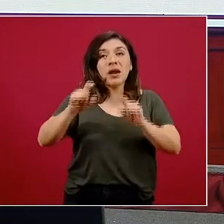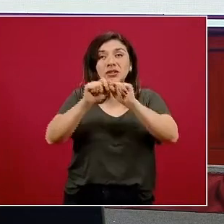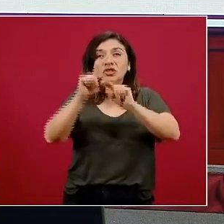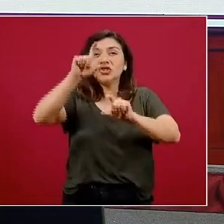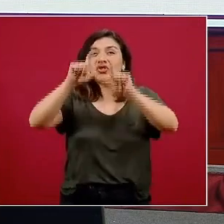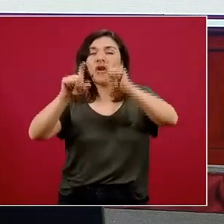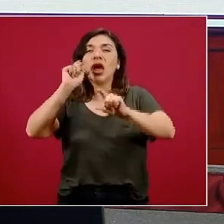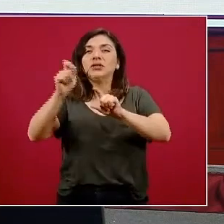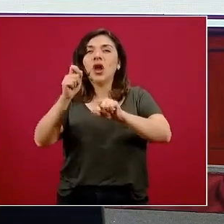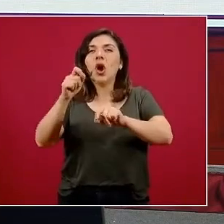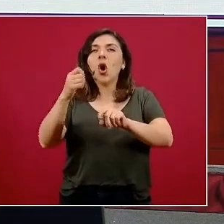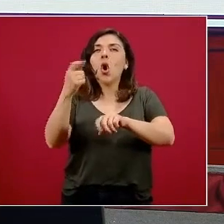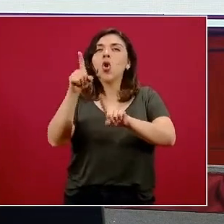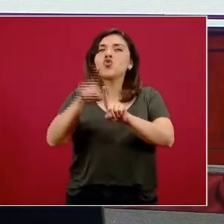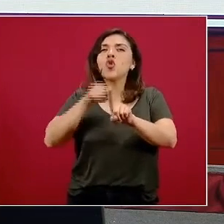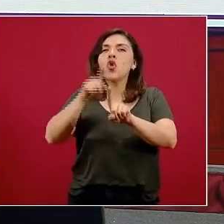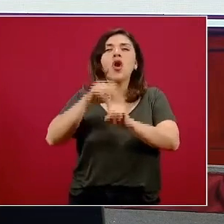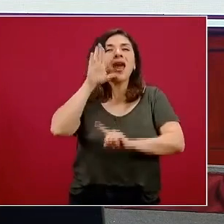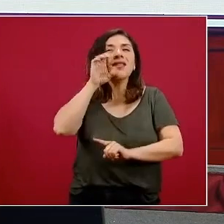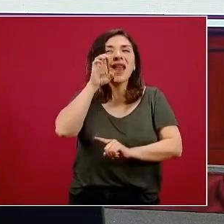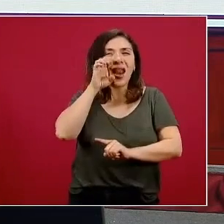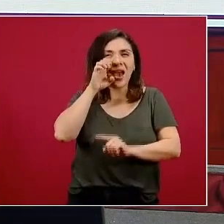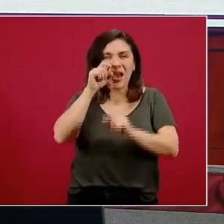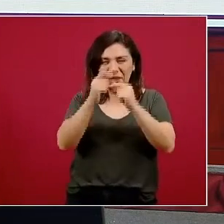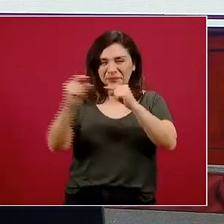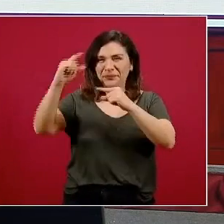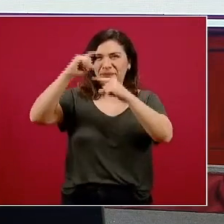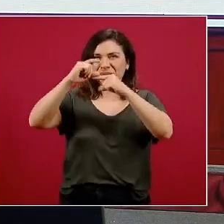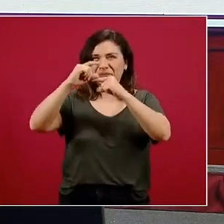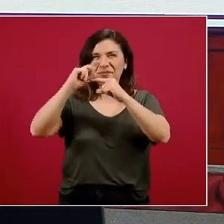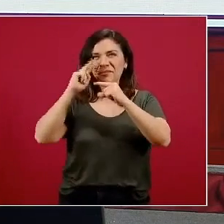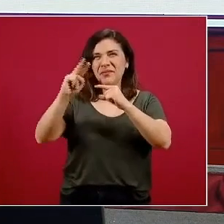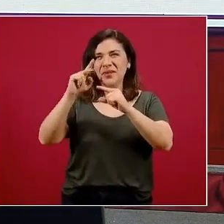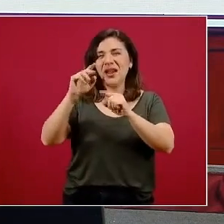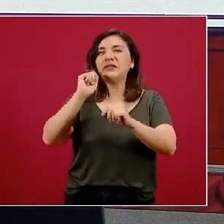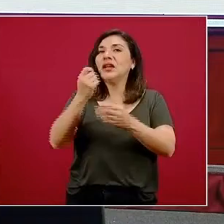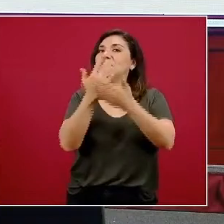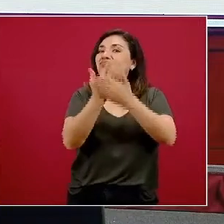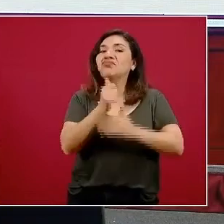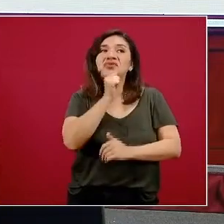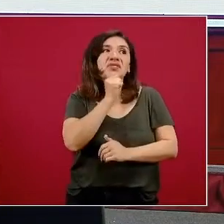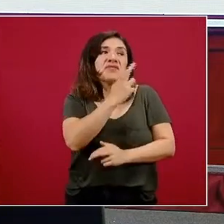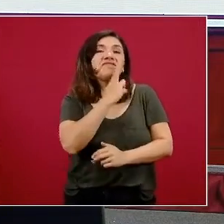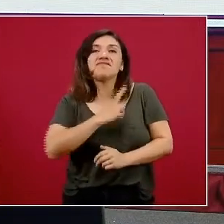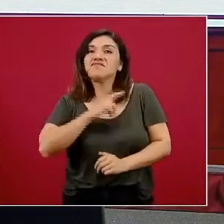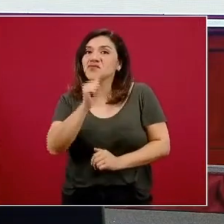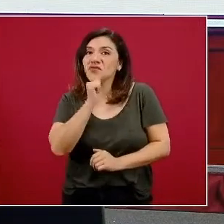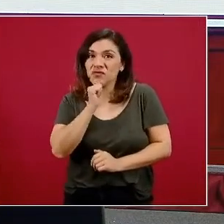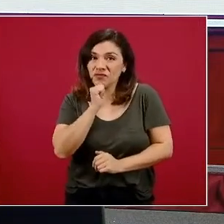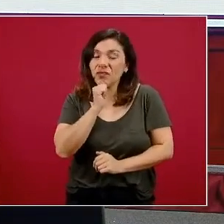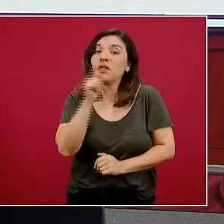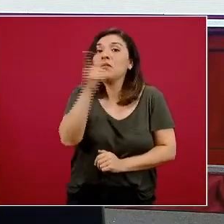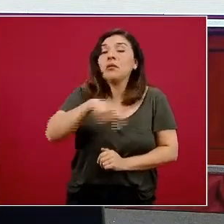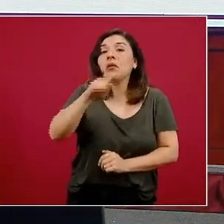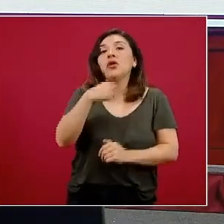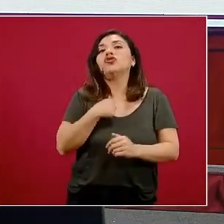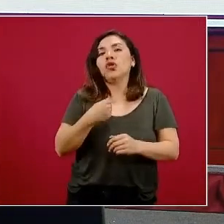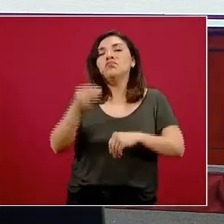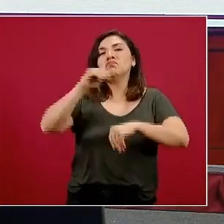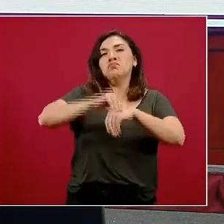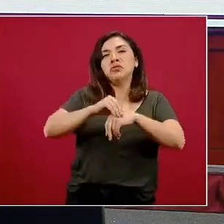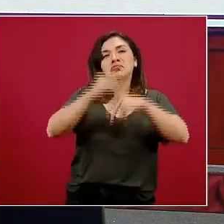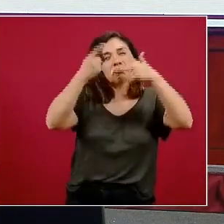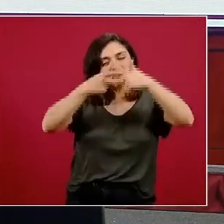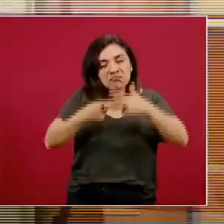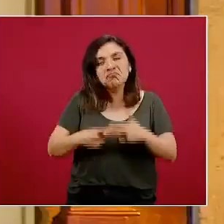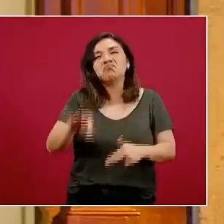están representadas en la barra de color naranja de la diapositiva anterior, es decir, que están esperando un resultado, les aplicamos el